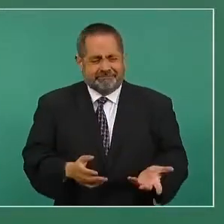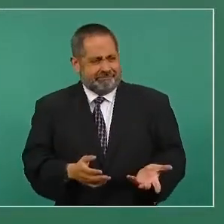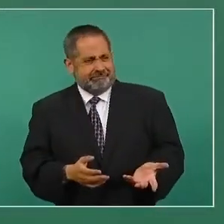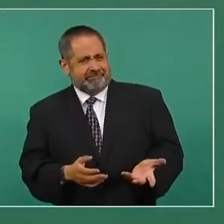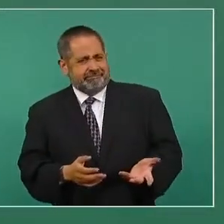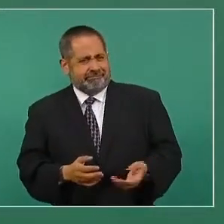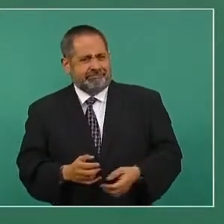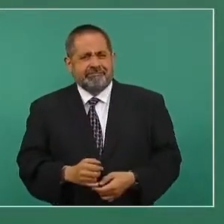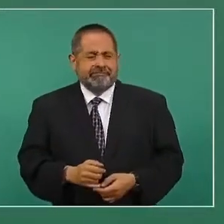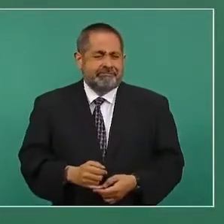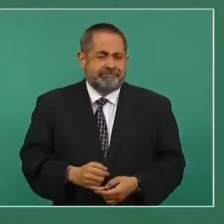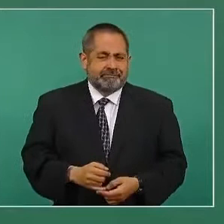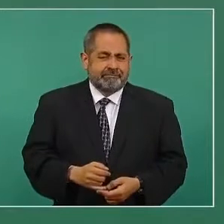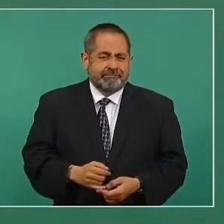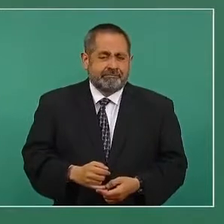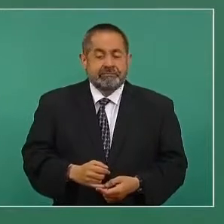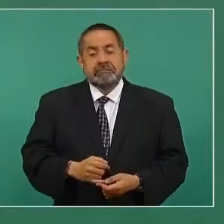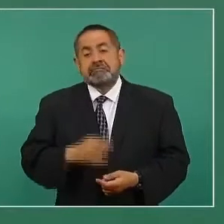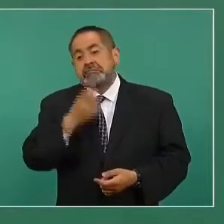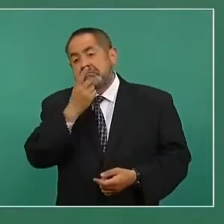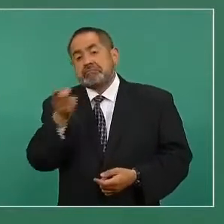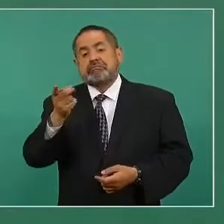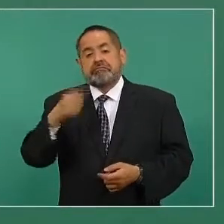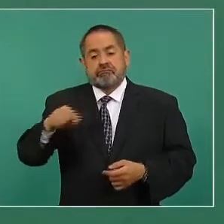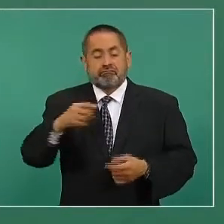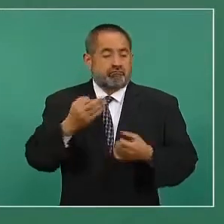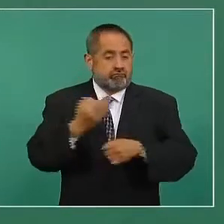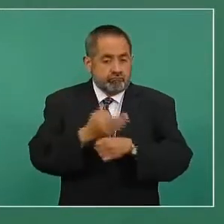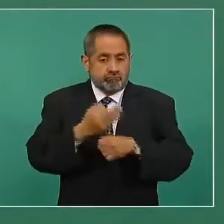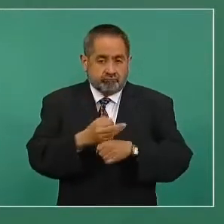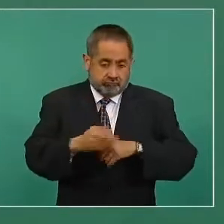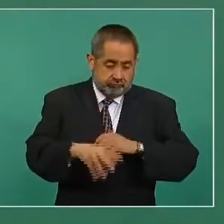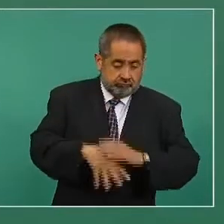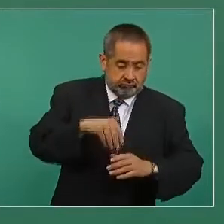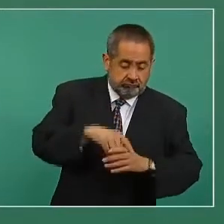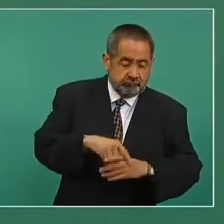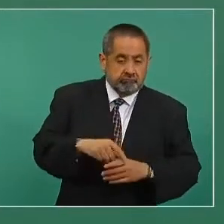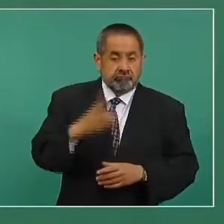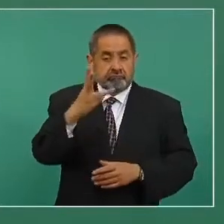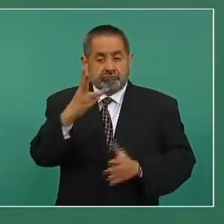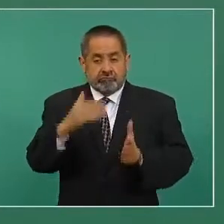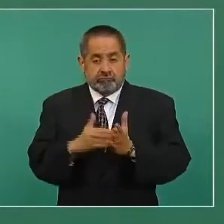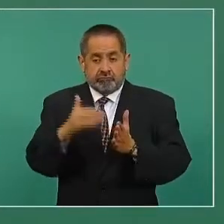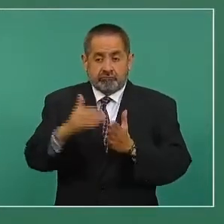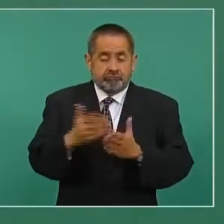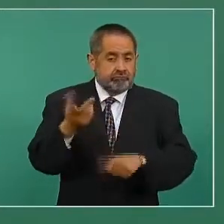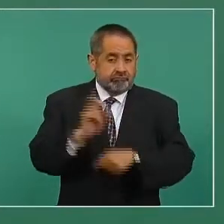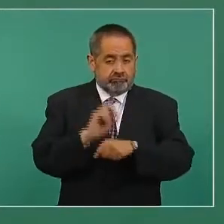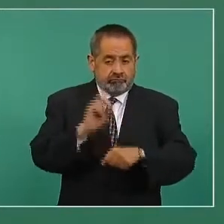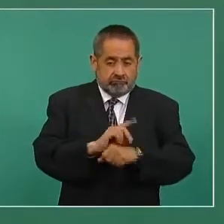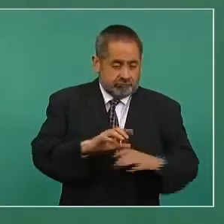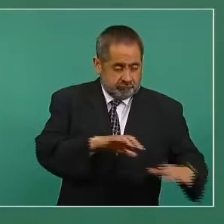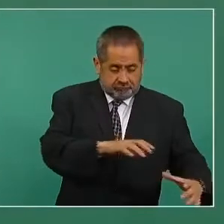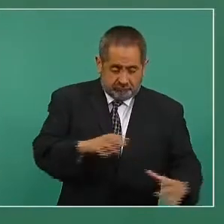Hablaban de que íbamos a estar a estas alturas extrayendo 3 millones de barriles diarios.